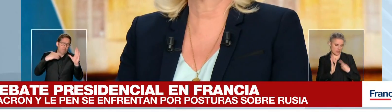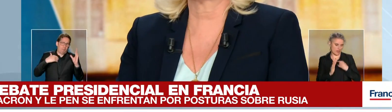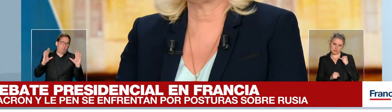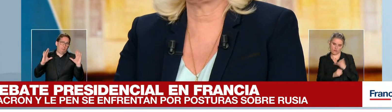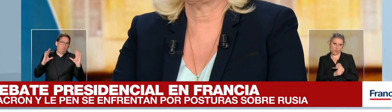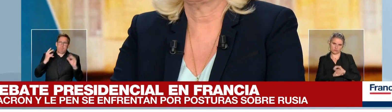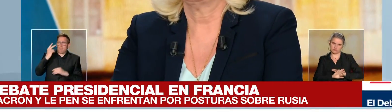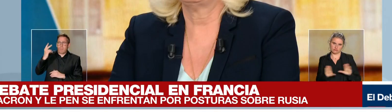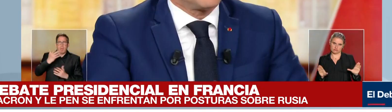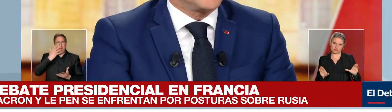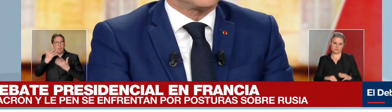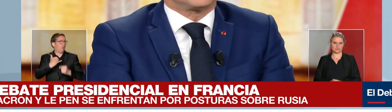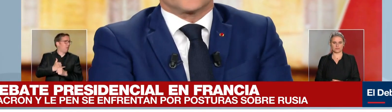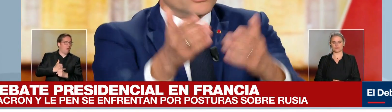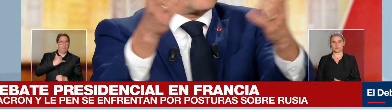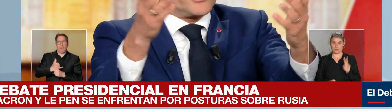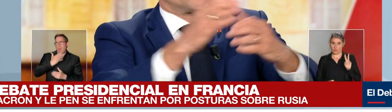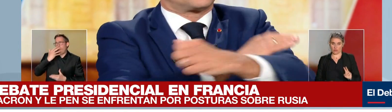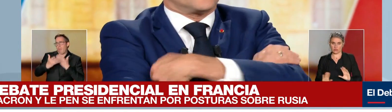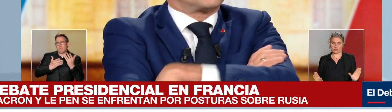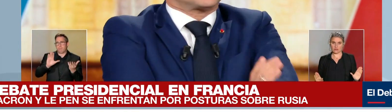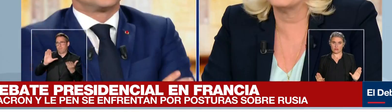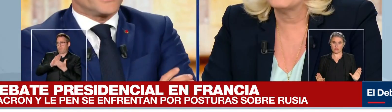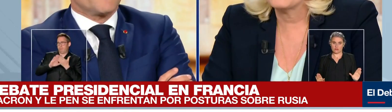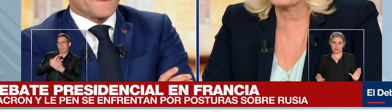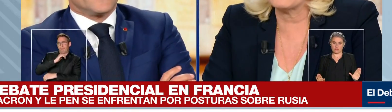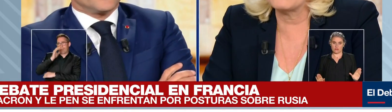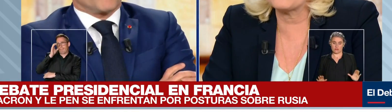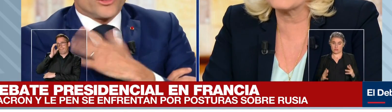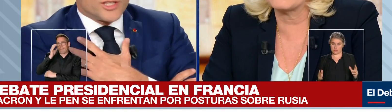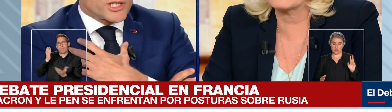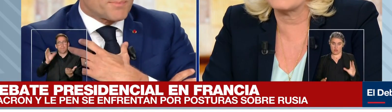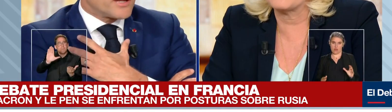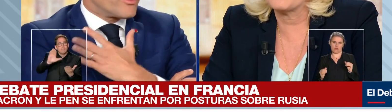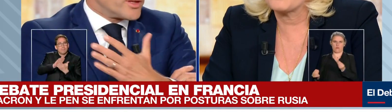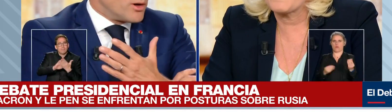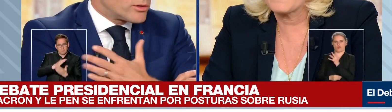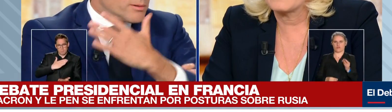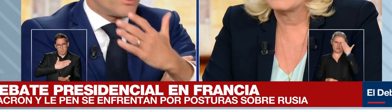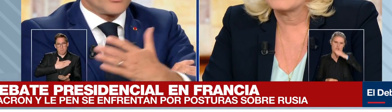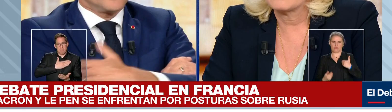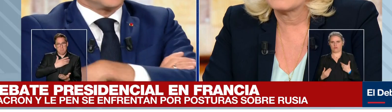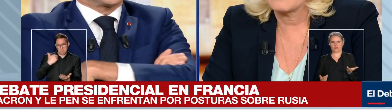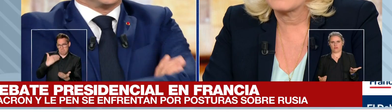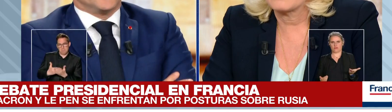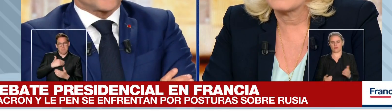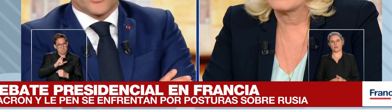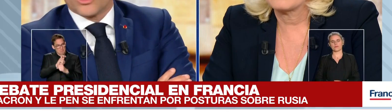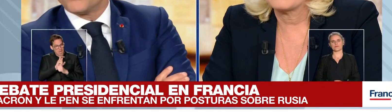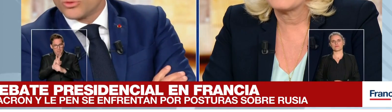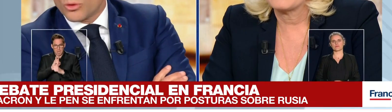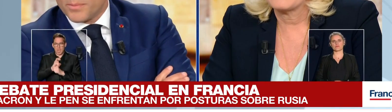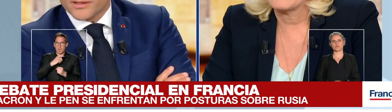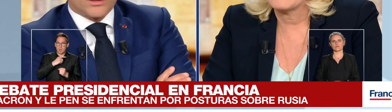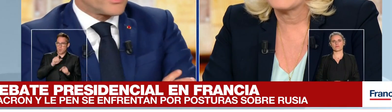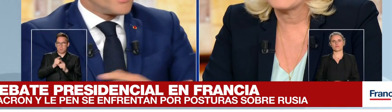Pero yo la veo a hacer las cosas y usted dice que es falso, pero y aquí la escuchamos, pero yo también creo tengo préstamos ante bancos